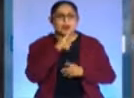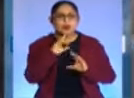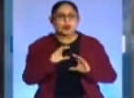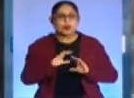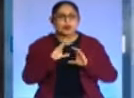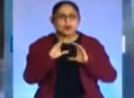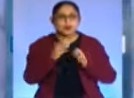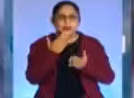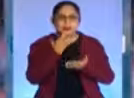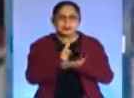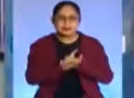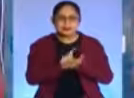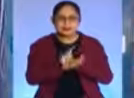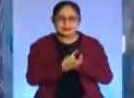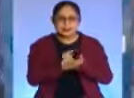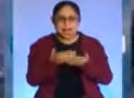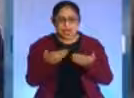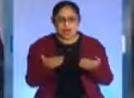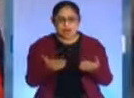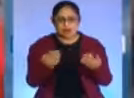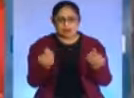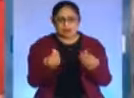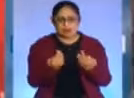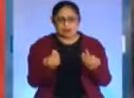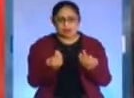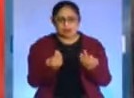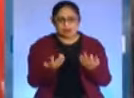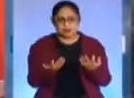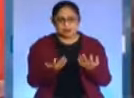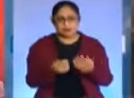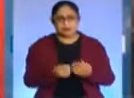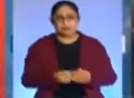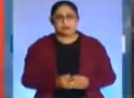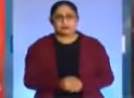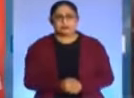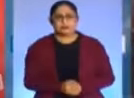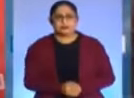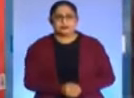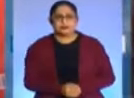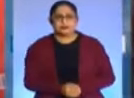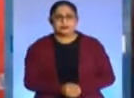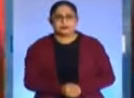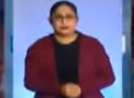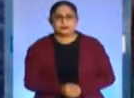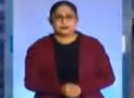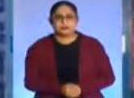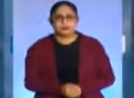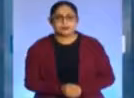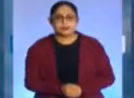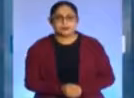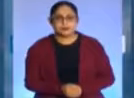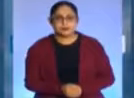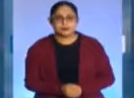higiénicas, sobre todo en esta temporada invernal. Con información de Yesenia Magaña, SM Noticias.